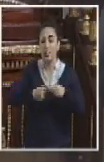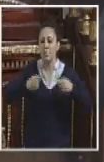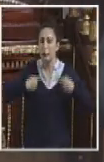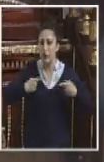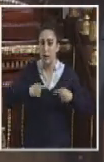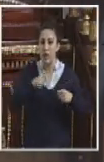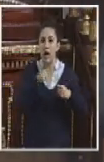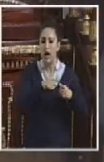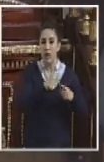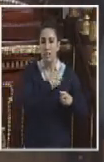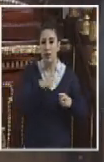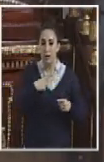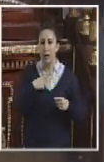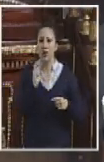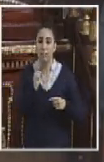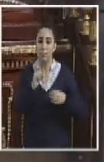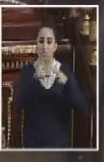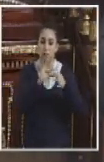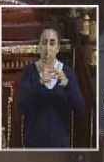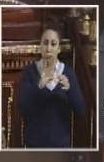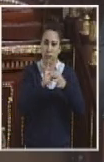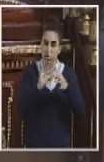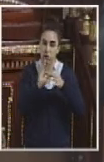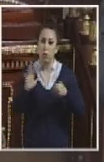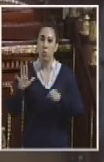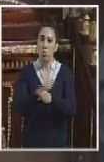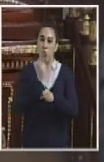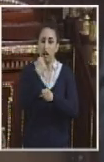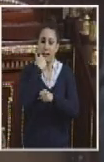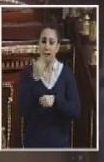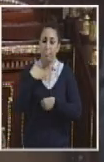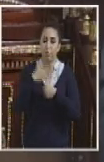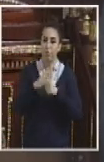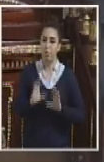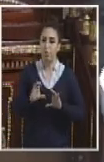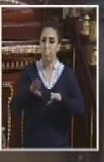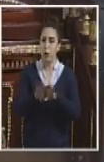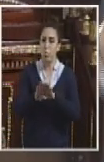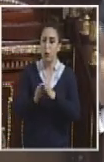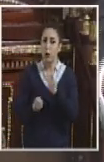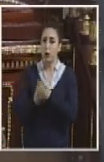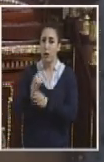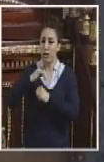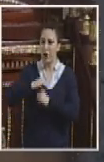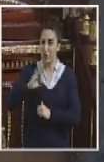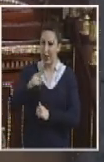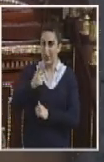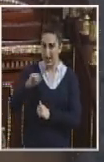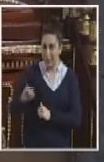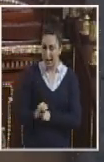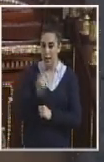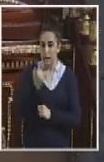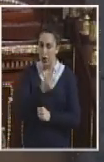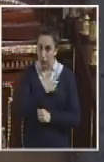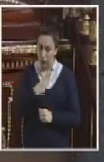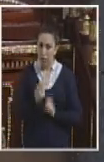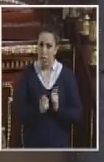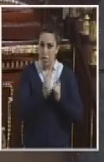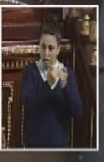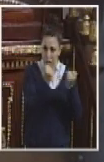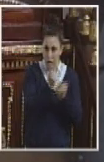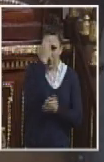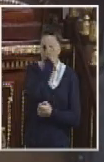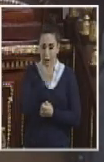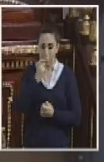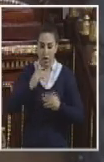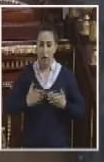deberá de tener acompañada los resultados del examen de confianza, así como la idoneidad de por qué se propone